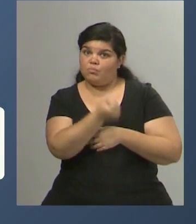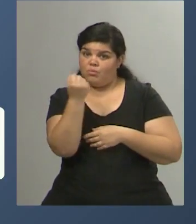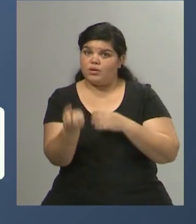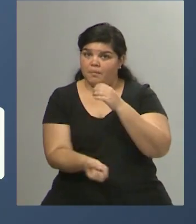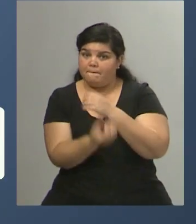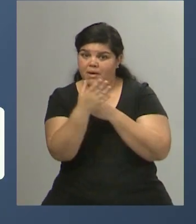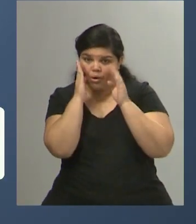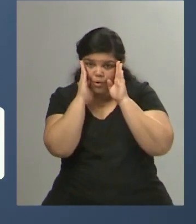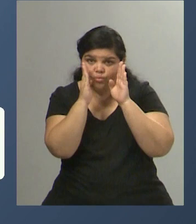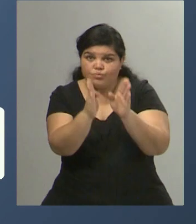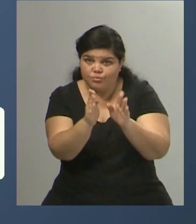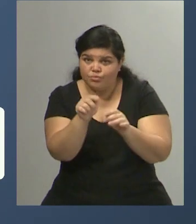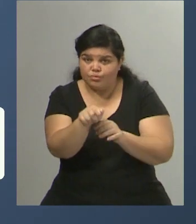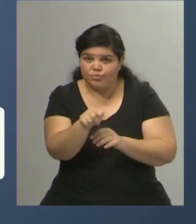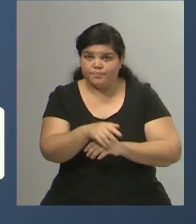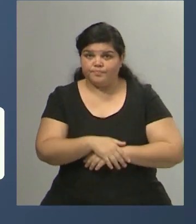viene?